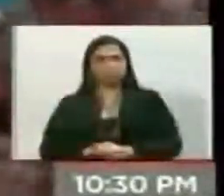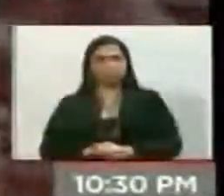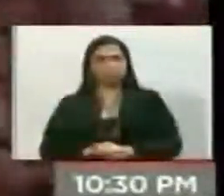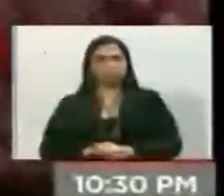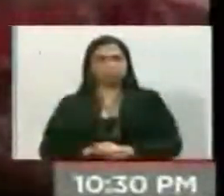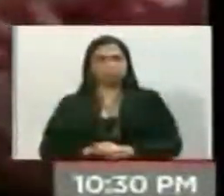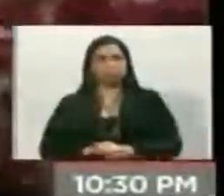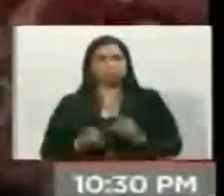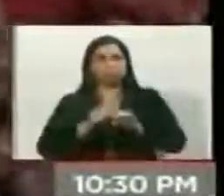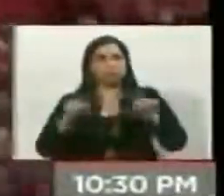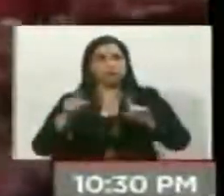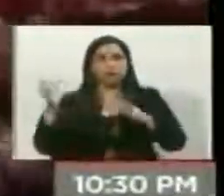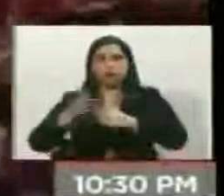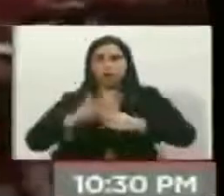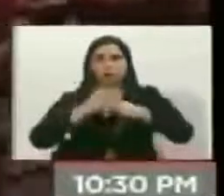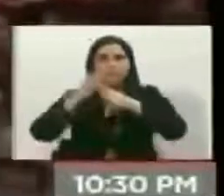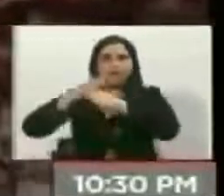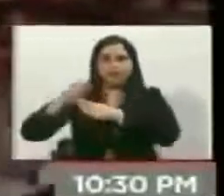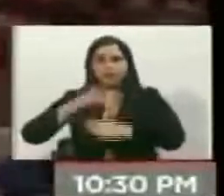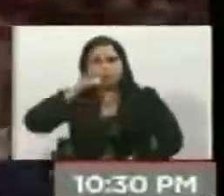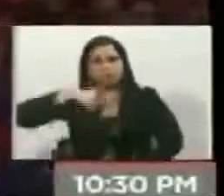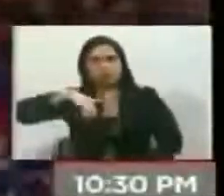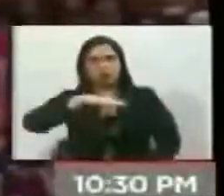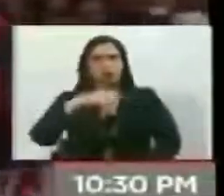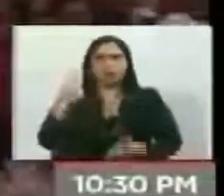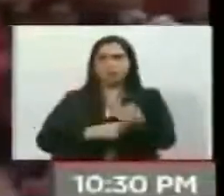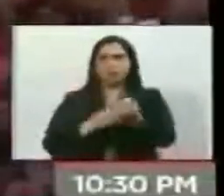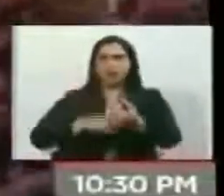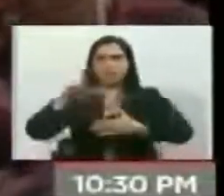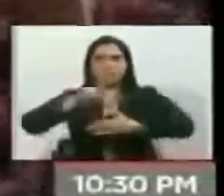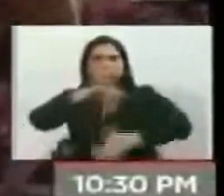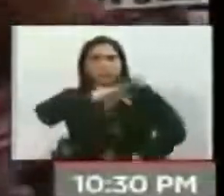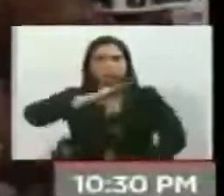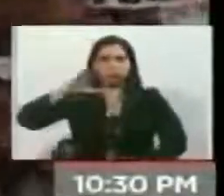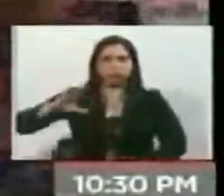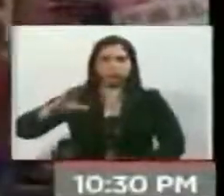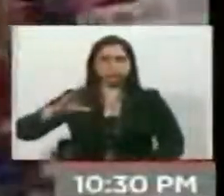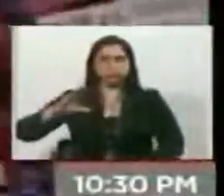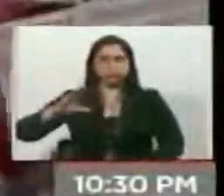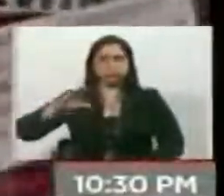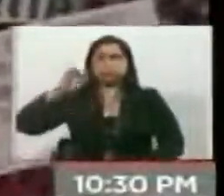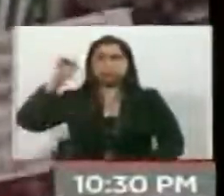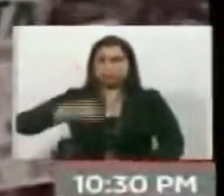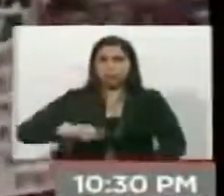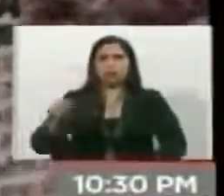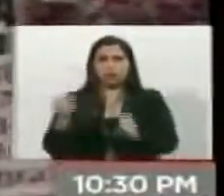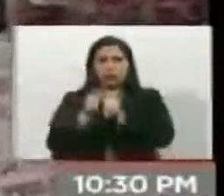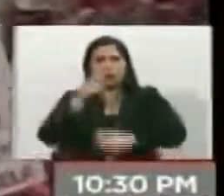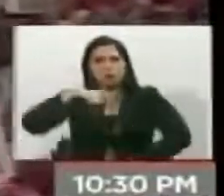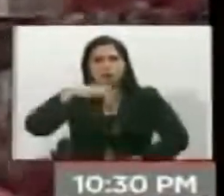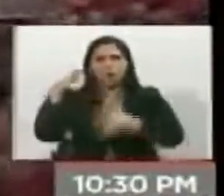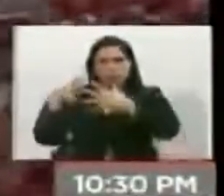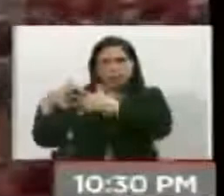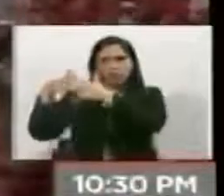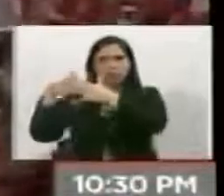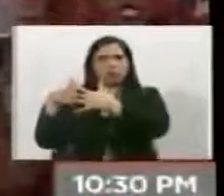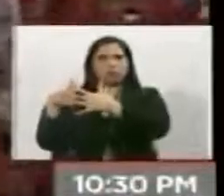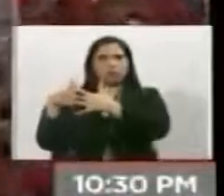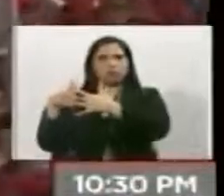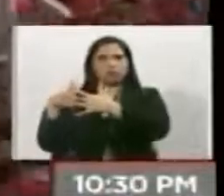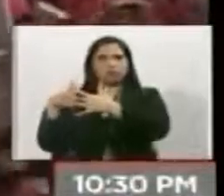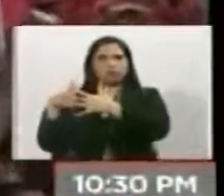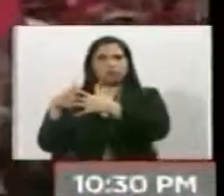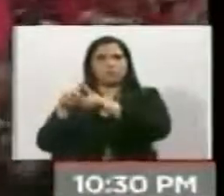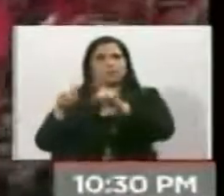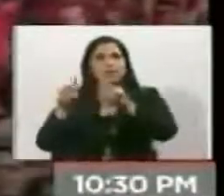Y para compartirlo con los pueblos hermanos de América Latina, del Caribe, y también con el pueblo de los Estados Unidos, pero